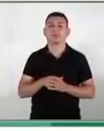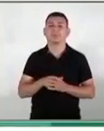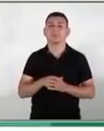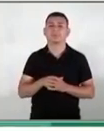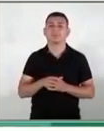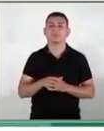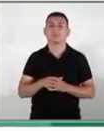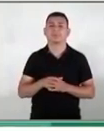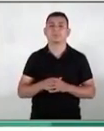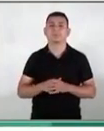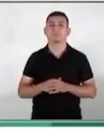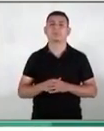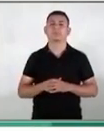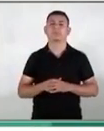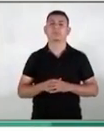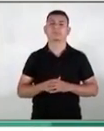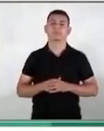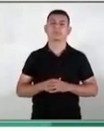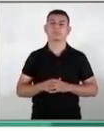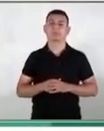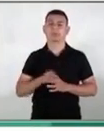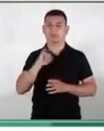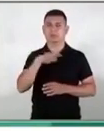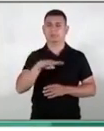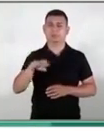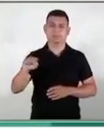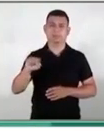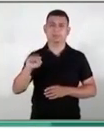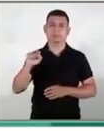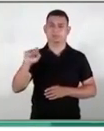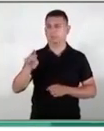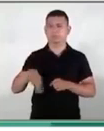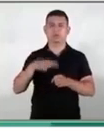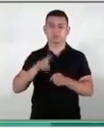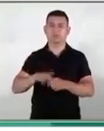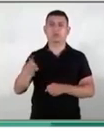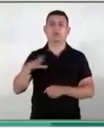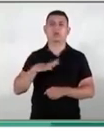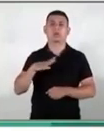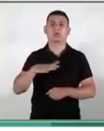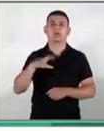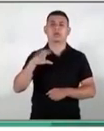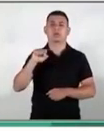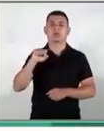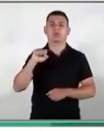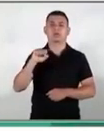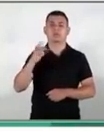Tenemos también ahí el IMSS régimen ordinario que tiene un